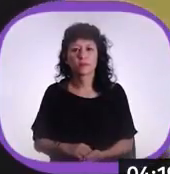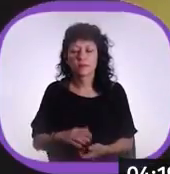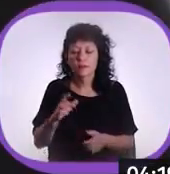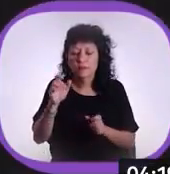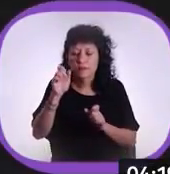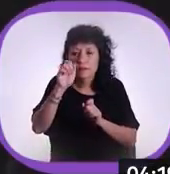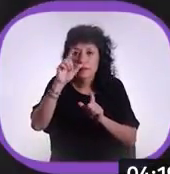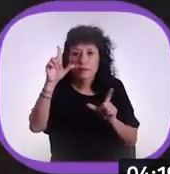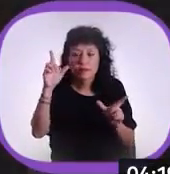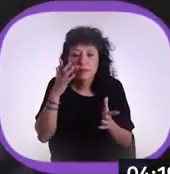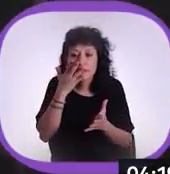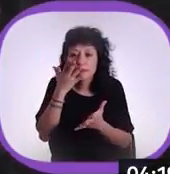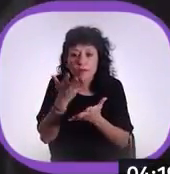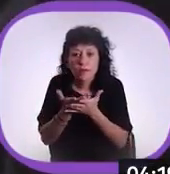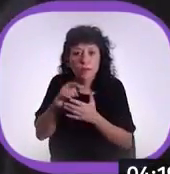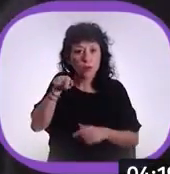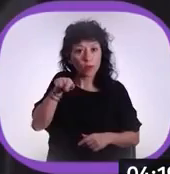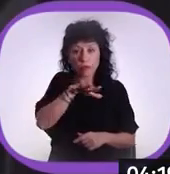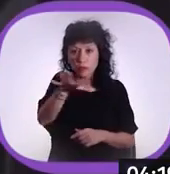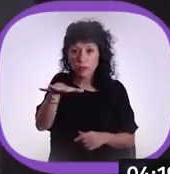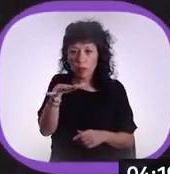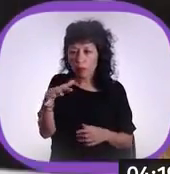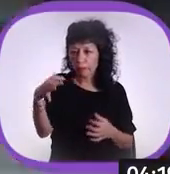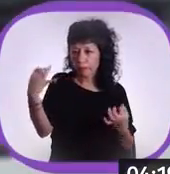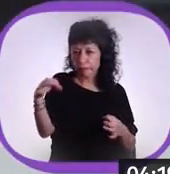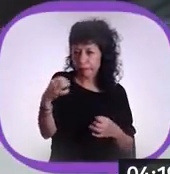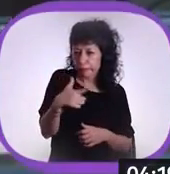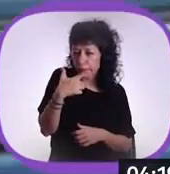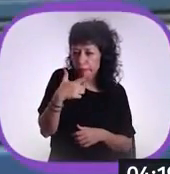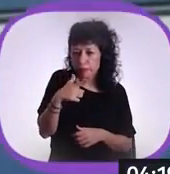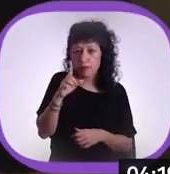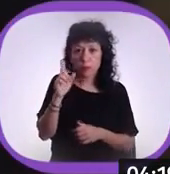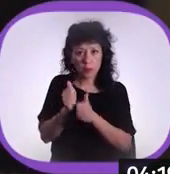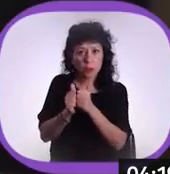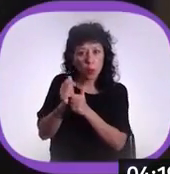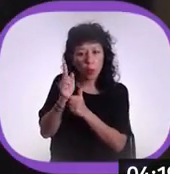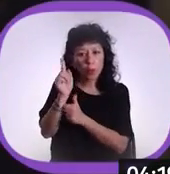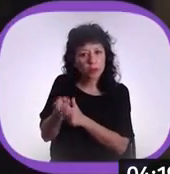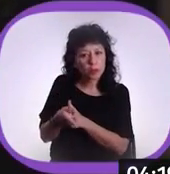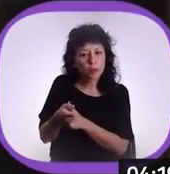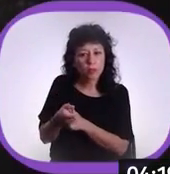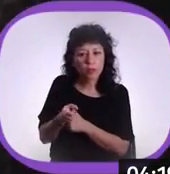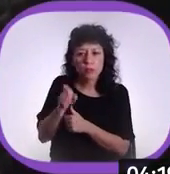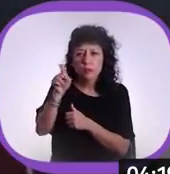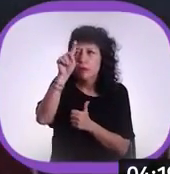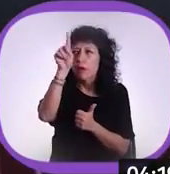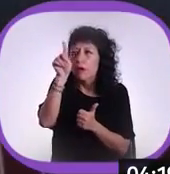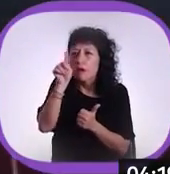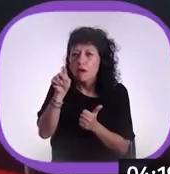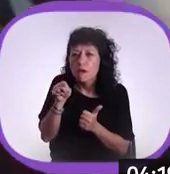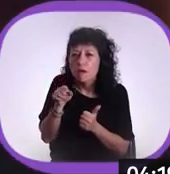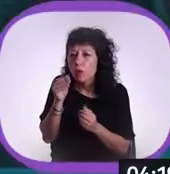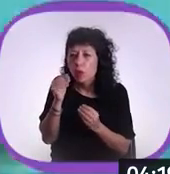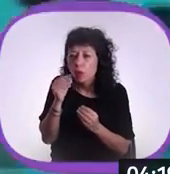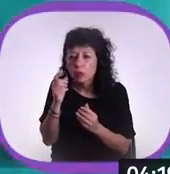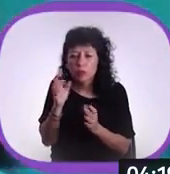¡Wow! Esta zona tiene un increíble estilo e historia. ¡Wow! Me pregunto si eso es escritura sentient. No hay tiempo